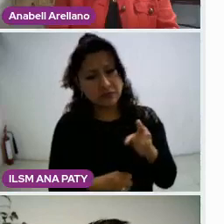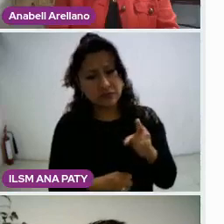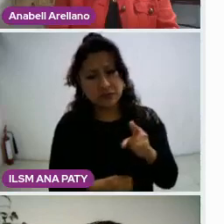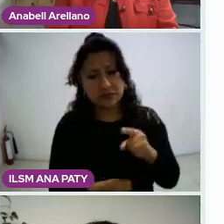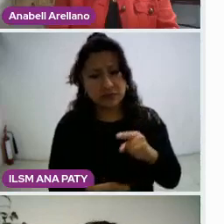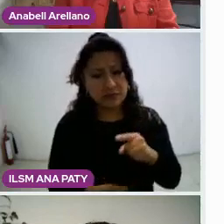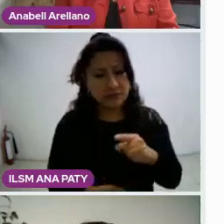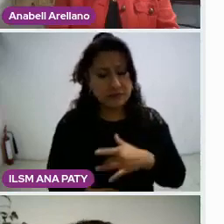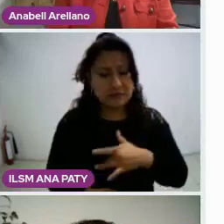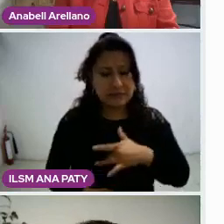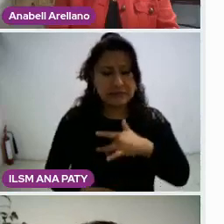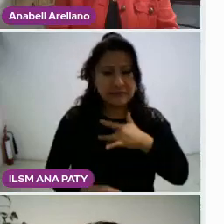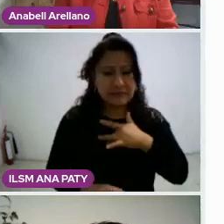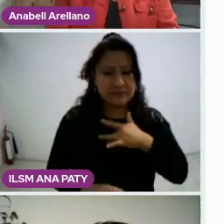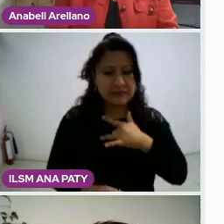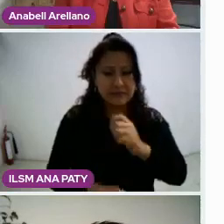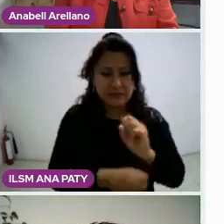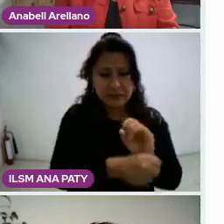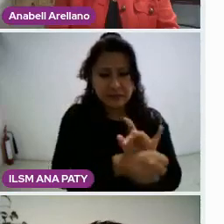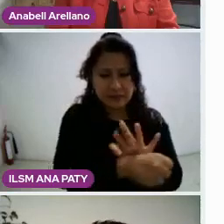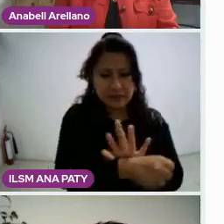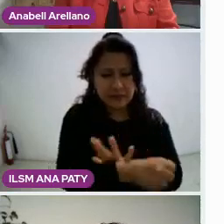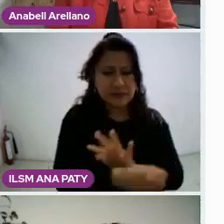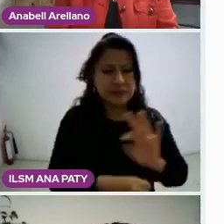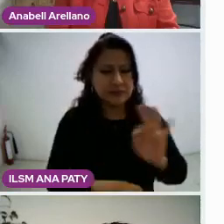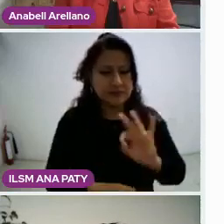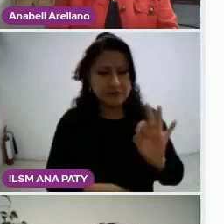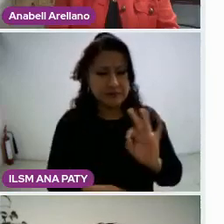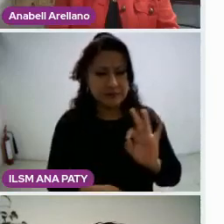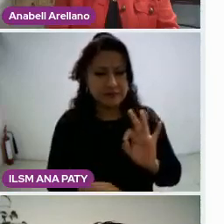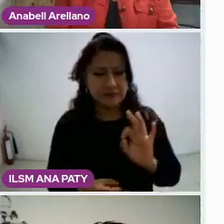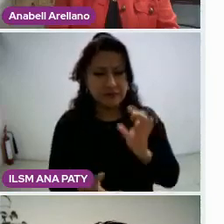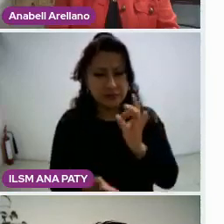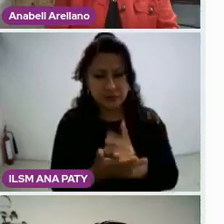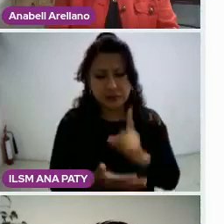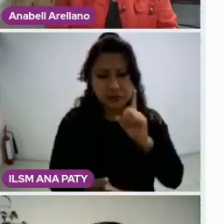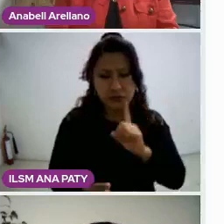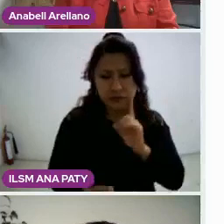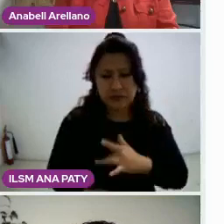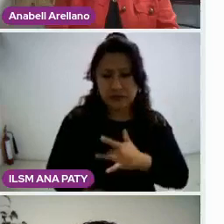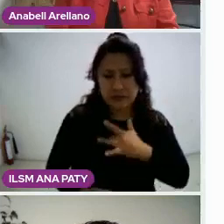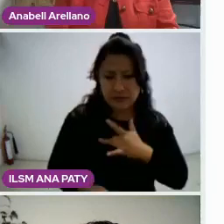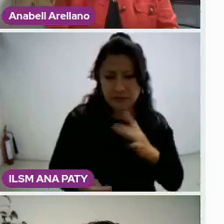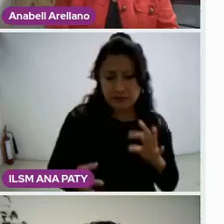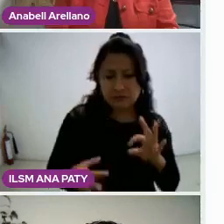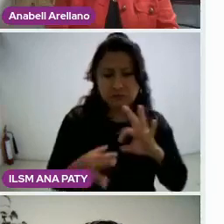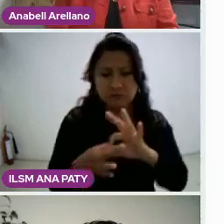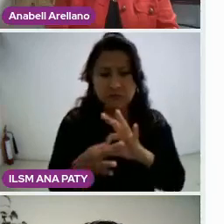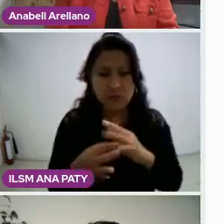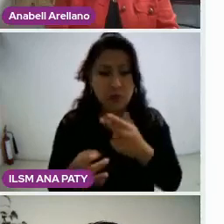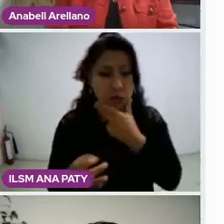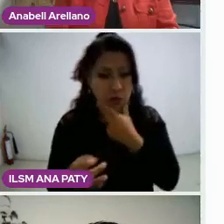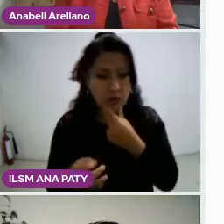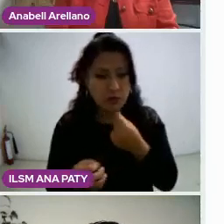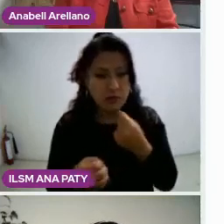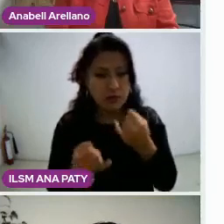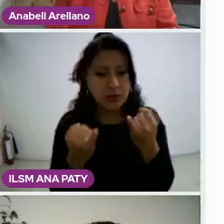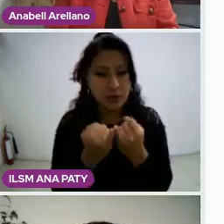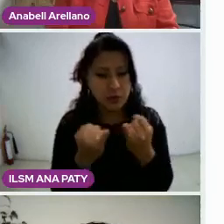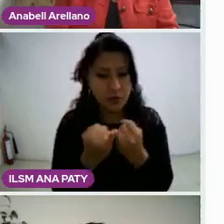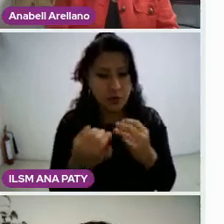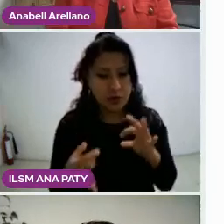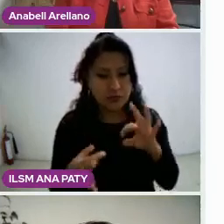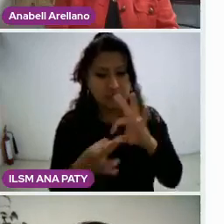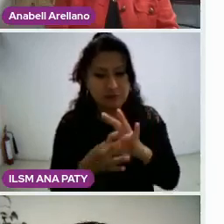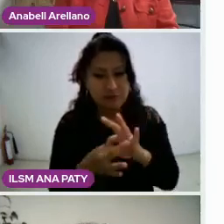vez femeninas. Muchas veces esto está asociado justo al machismo, ¿no? Que está muy permeado en nuestra sociedad,